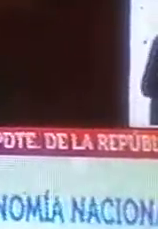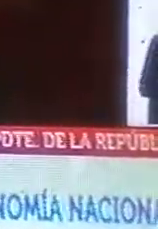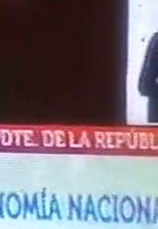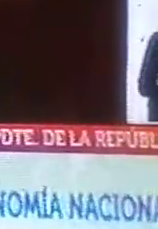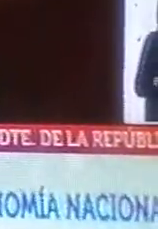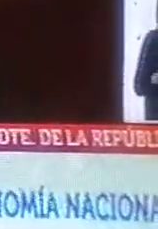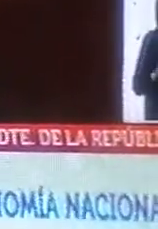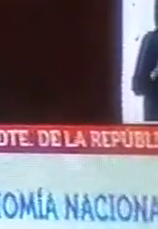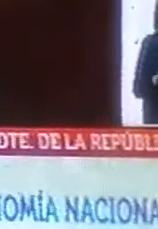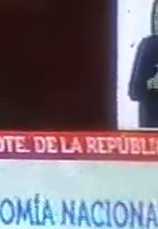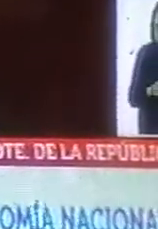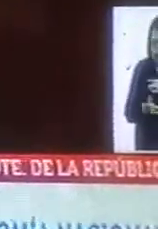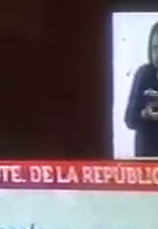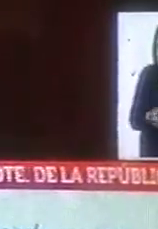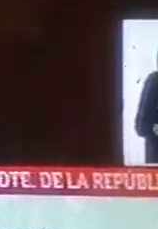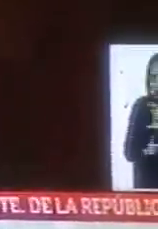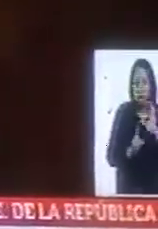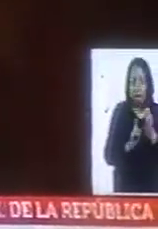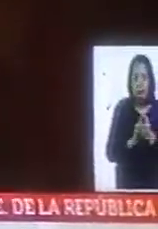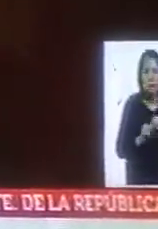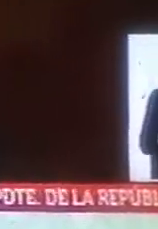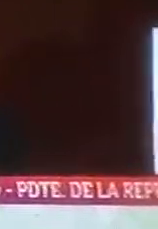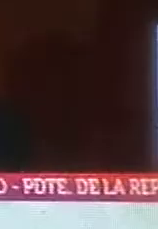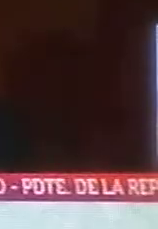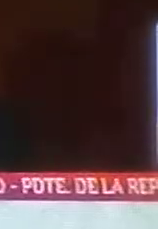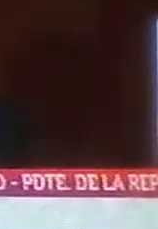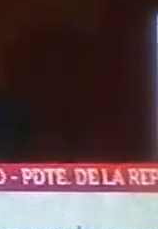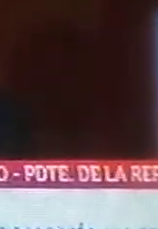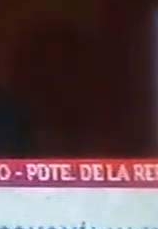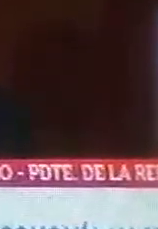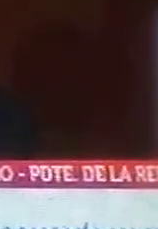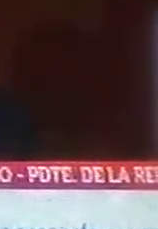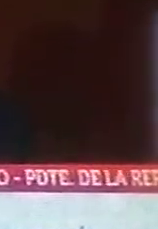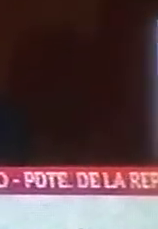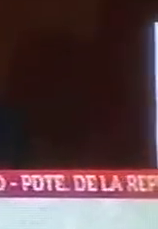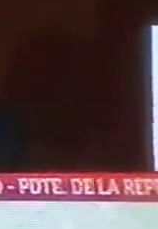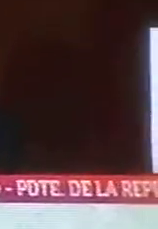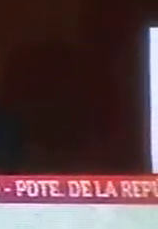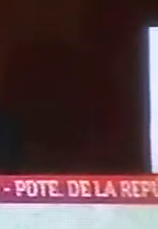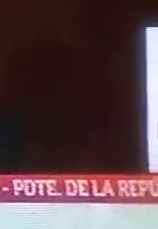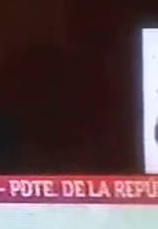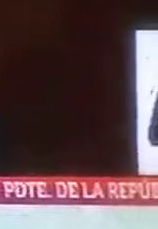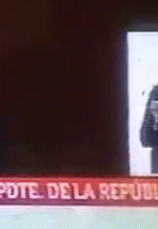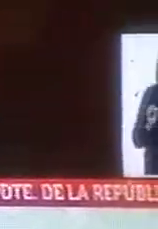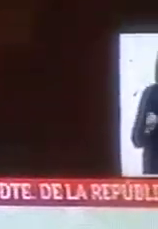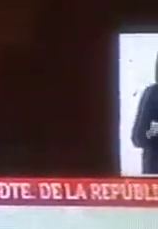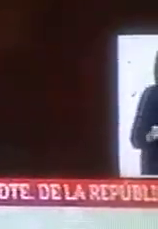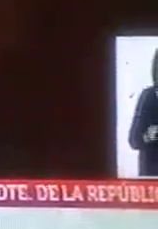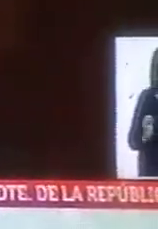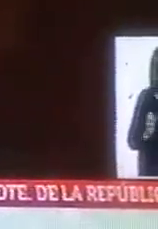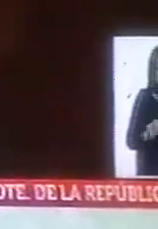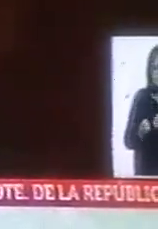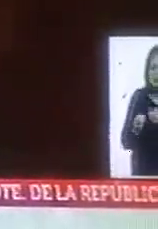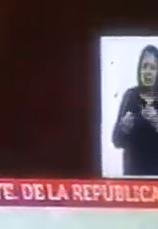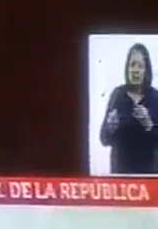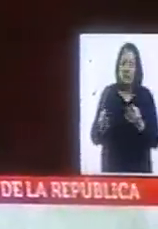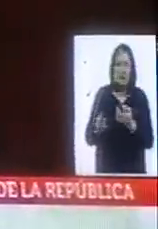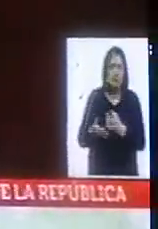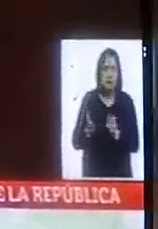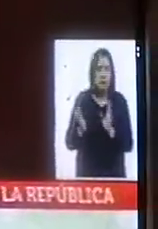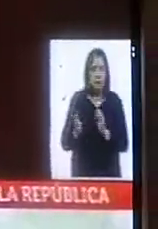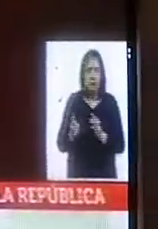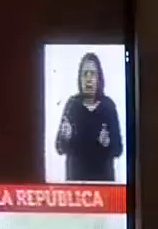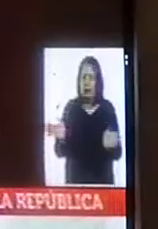y preservar la cultura y el medio ambiente toda intervención debe cuantificar certeramente el cierre de